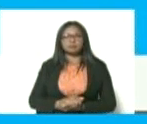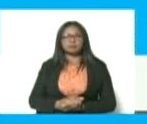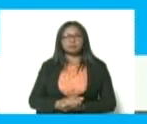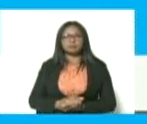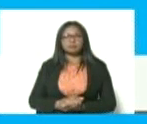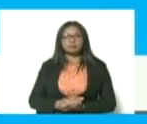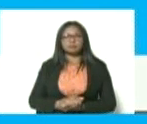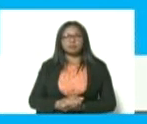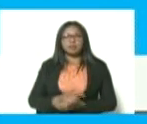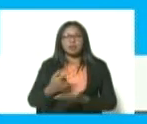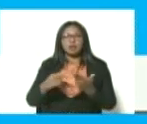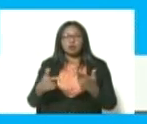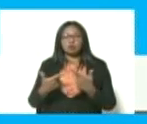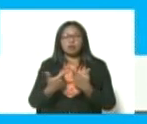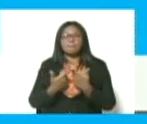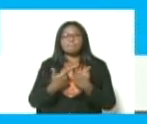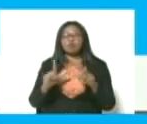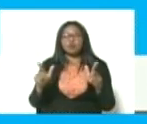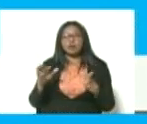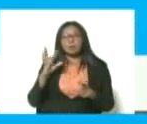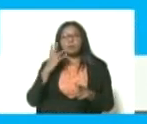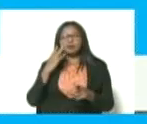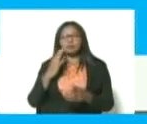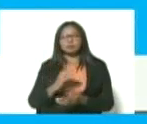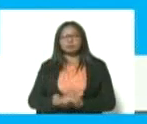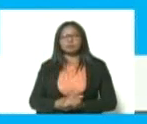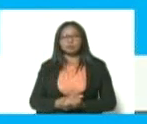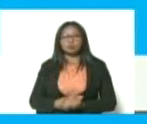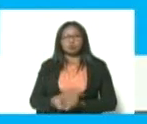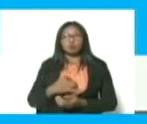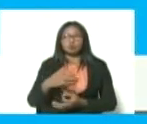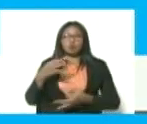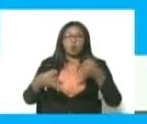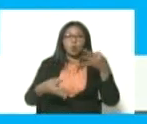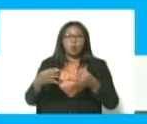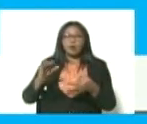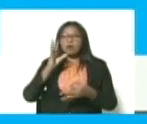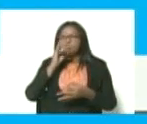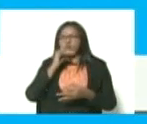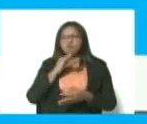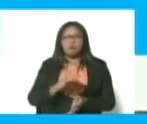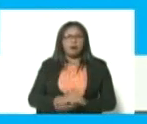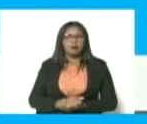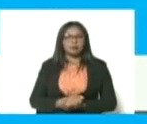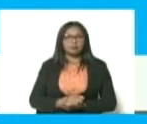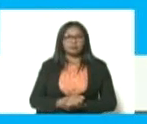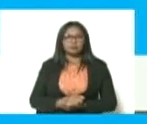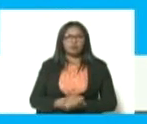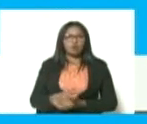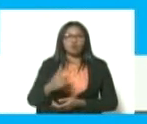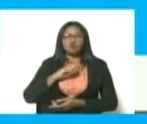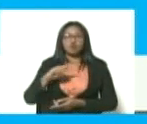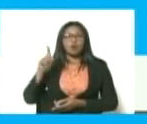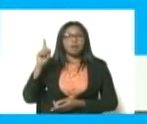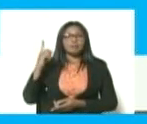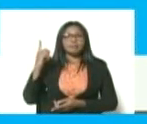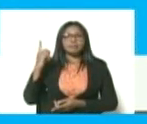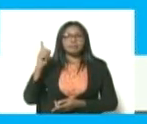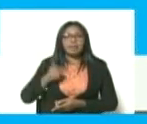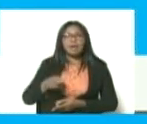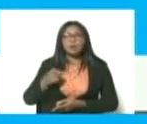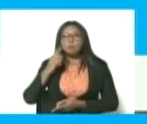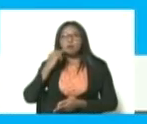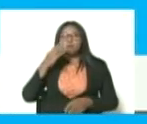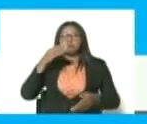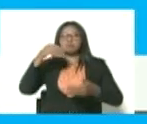las cuentas públicas? Yo no soy juez ni soy fiscal y no debo meterme en este tema, pero cada vez que escucho de